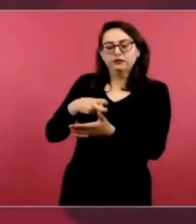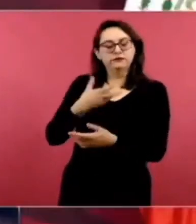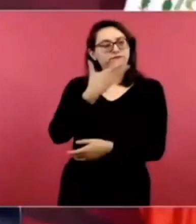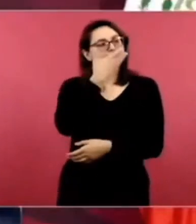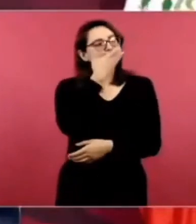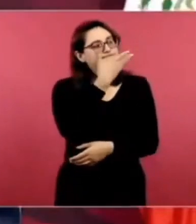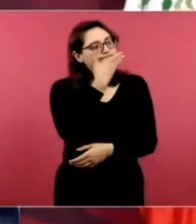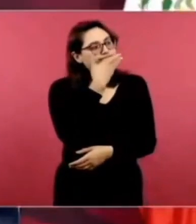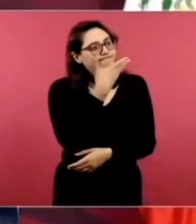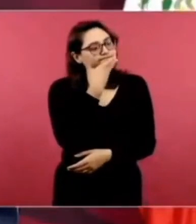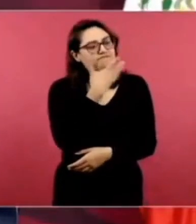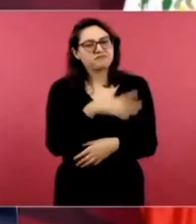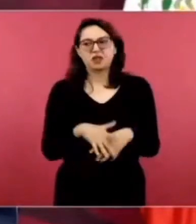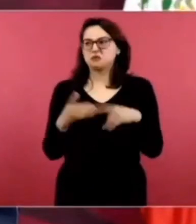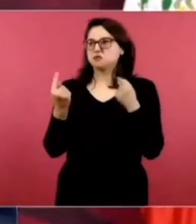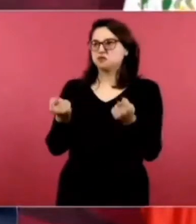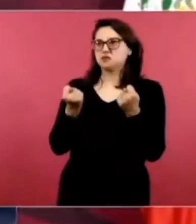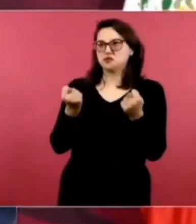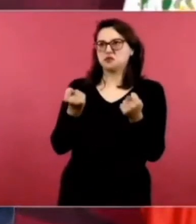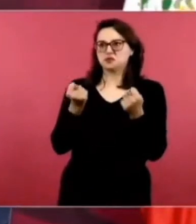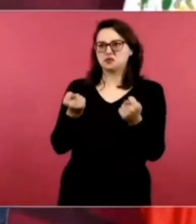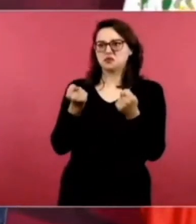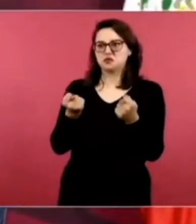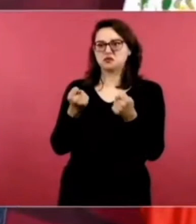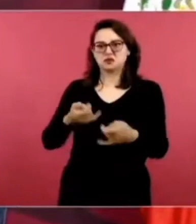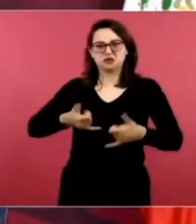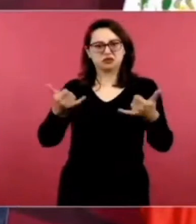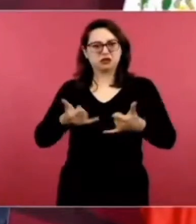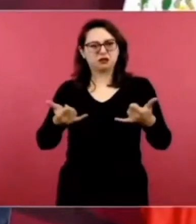que no cae en la autocomplacencia.